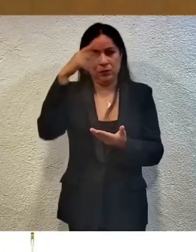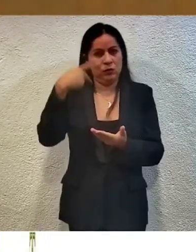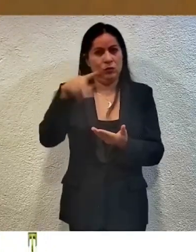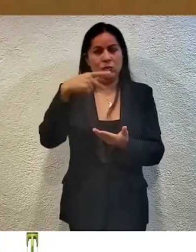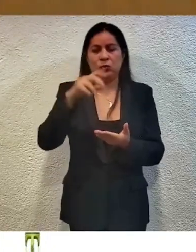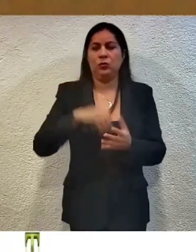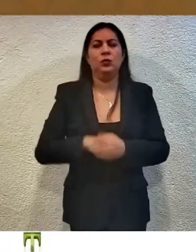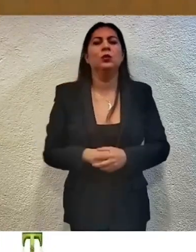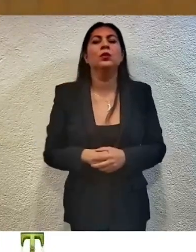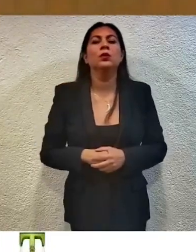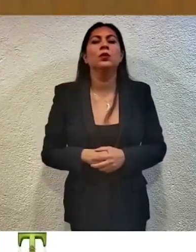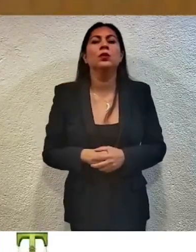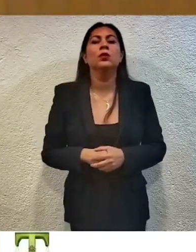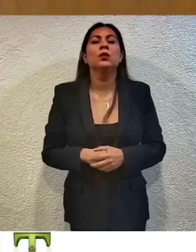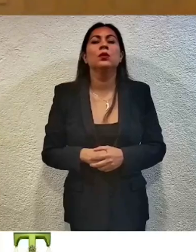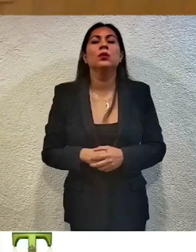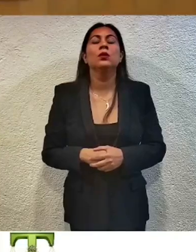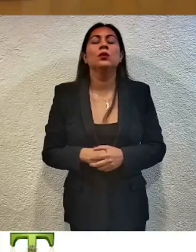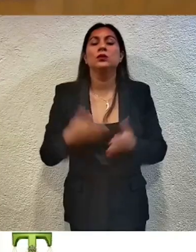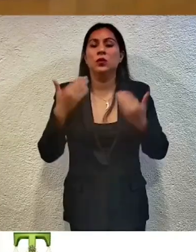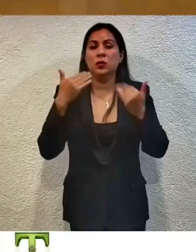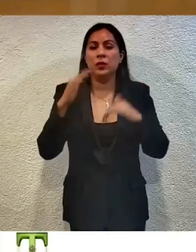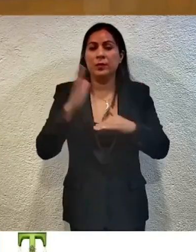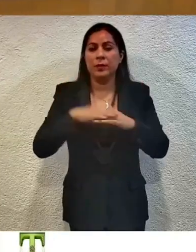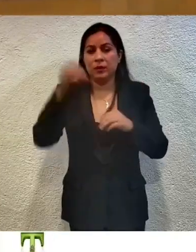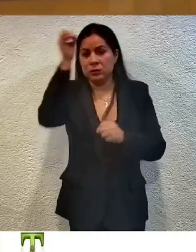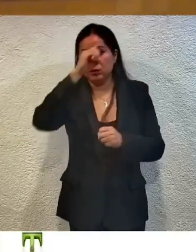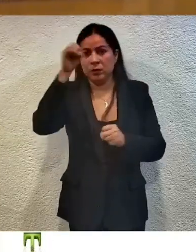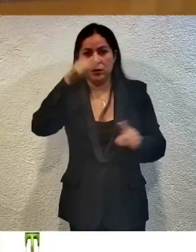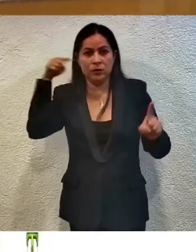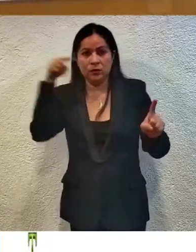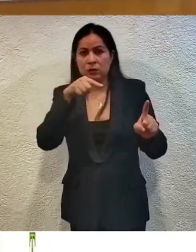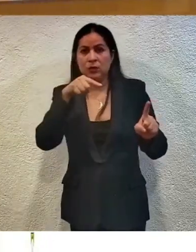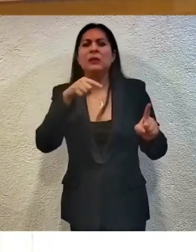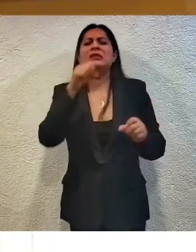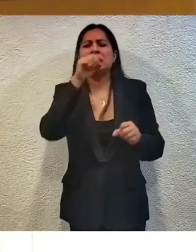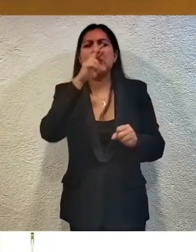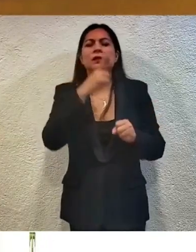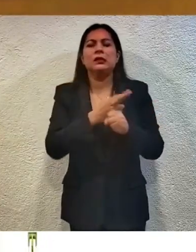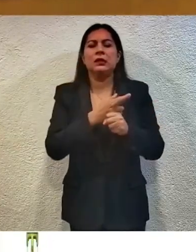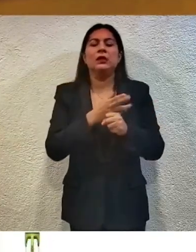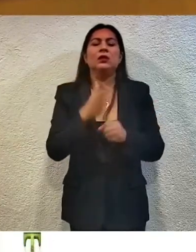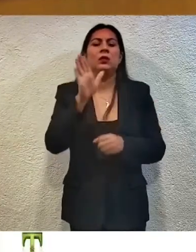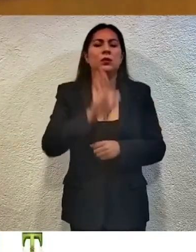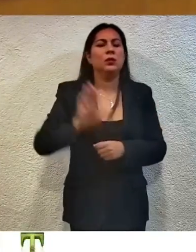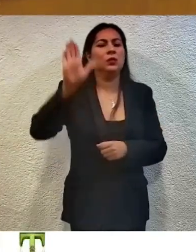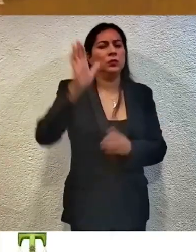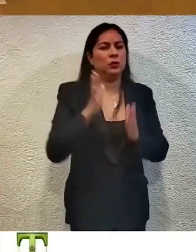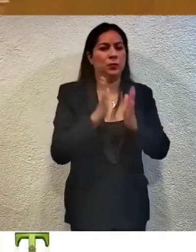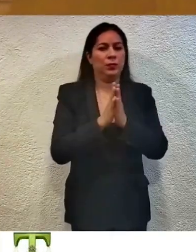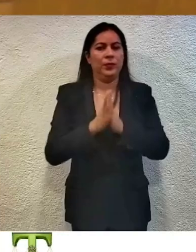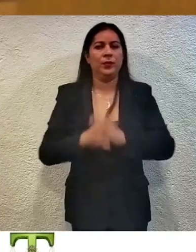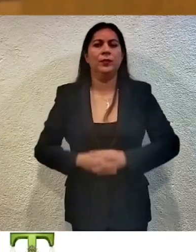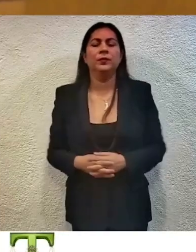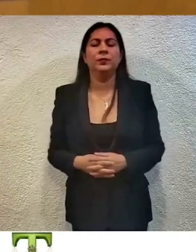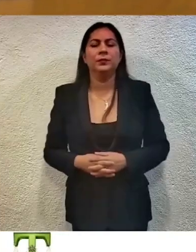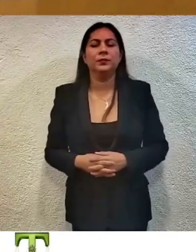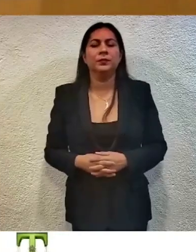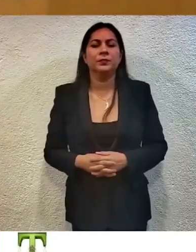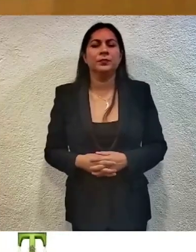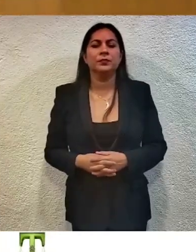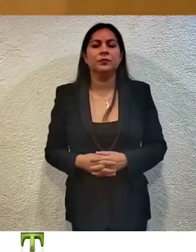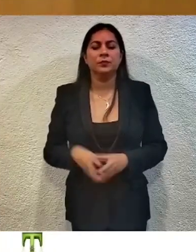usted. Si no hubiera más comentarios al respecto, secretaria, tome la votación, por favor.